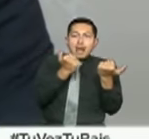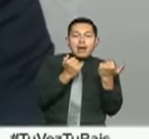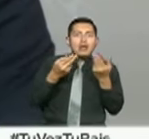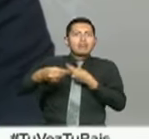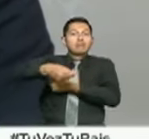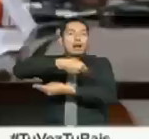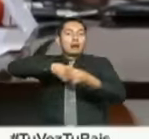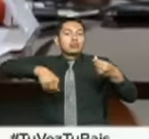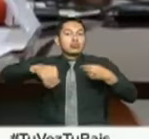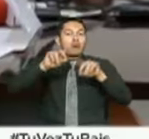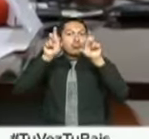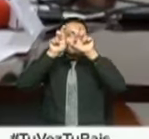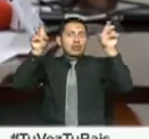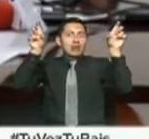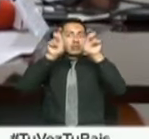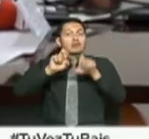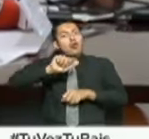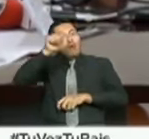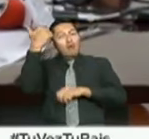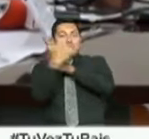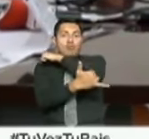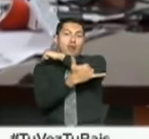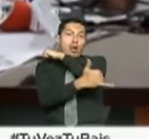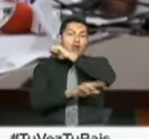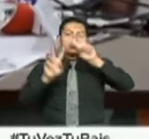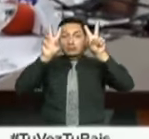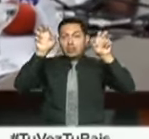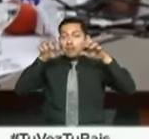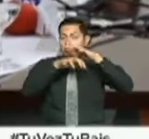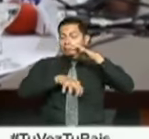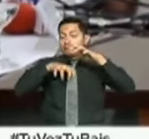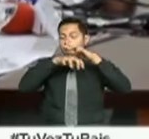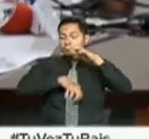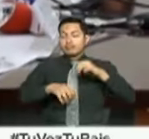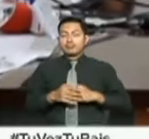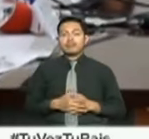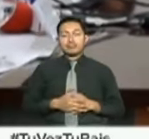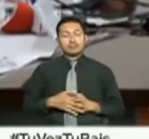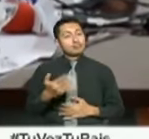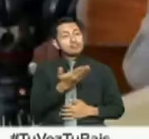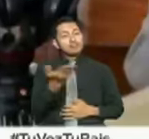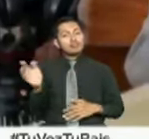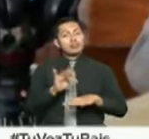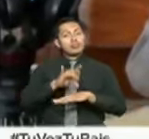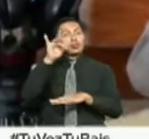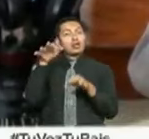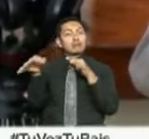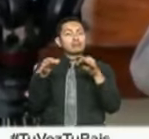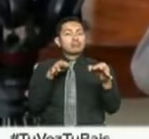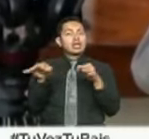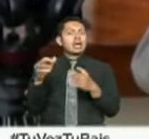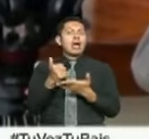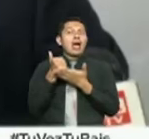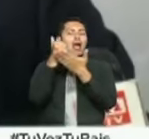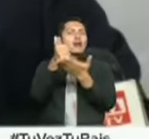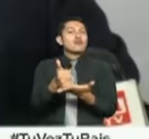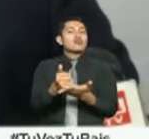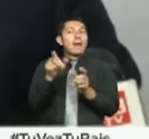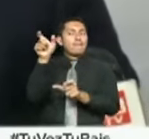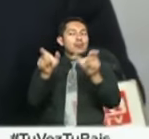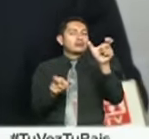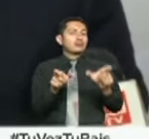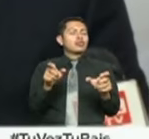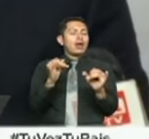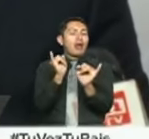el tema de minería. Además, la cita busca explicar los beneficios de la industria que se proyecta para ser el futuro del país.